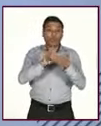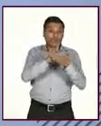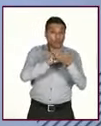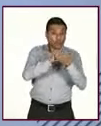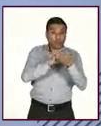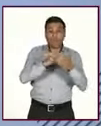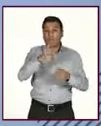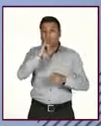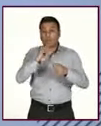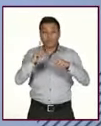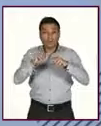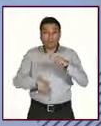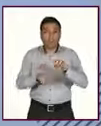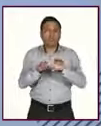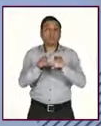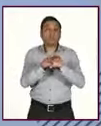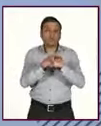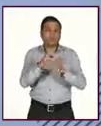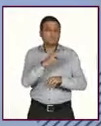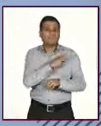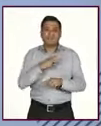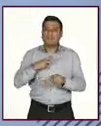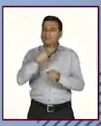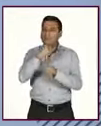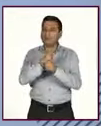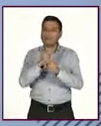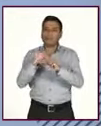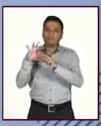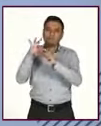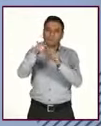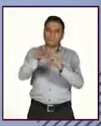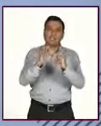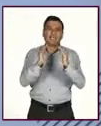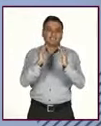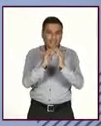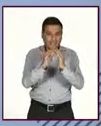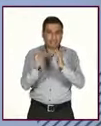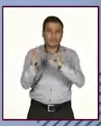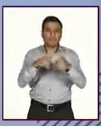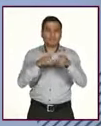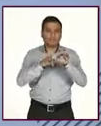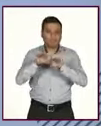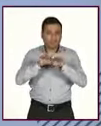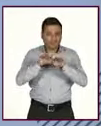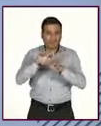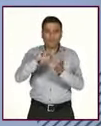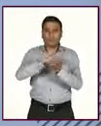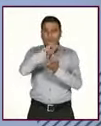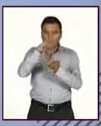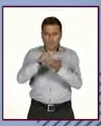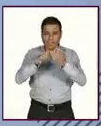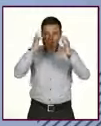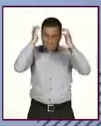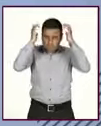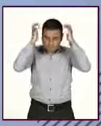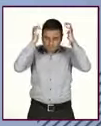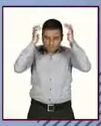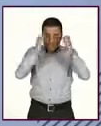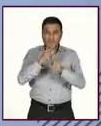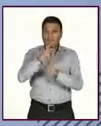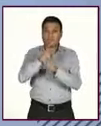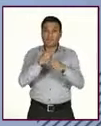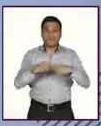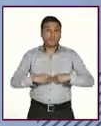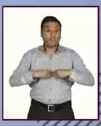sustancias, primero les tenemos que encontrar casa, trabajo, un lugar donde asearse, donde bañarse. Primero tenemos que darle una calidad